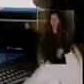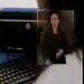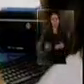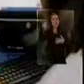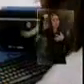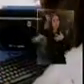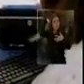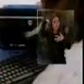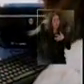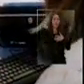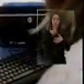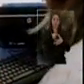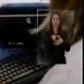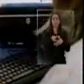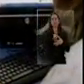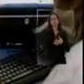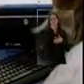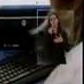Cereza.